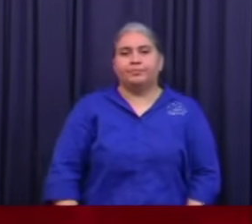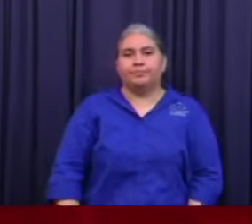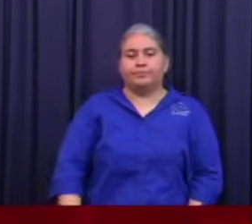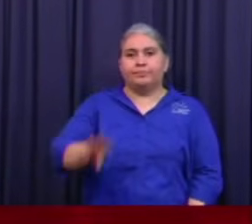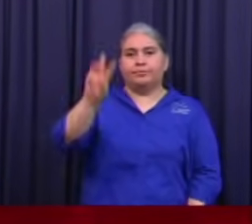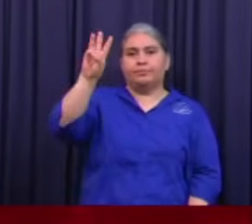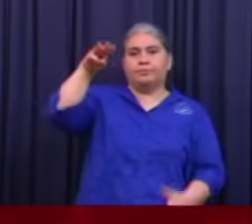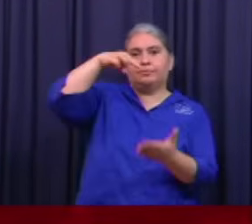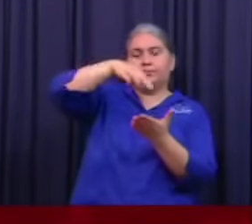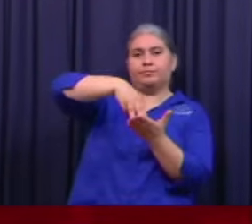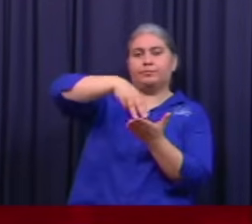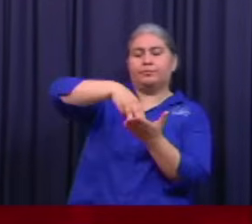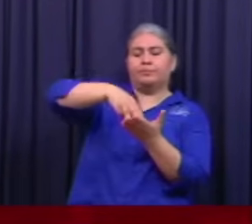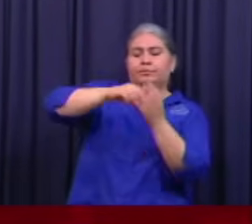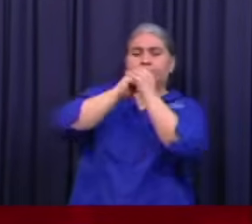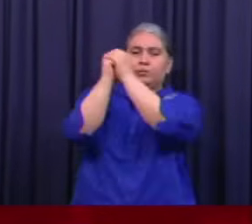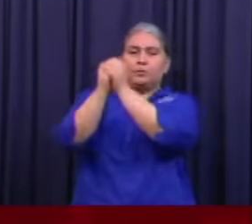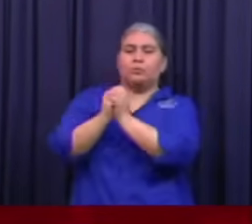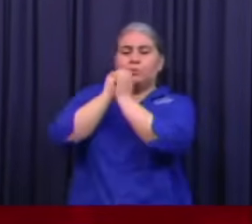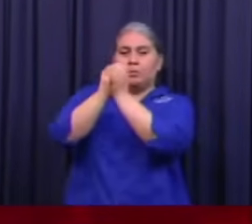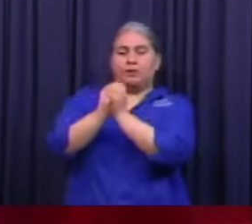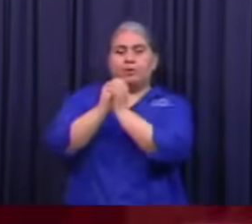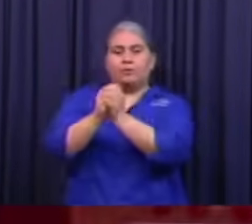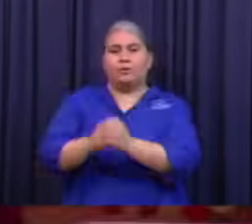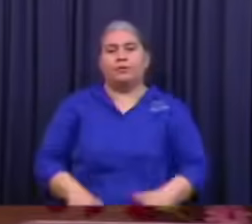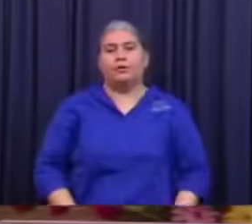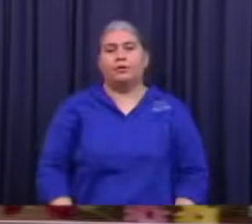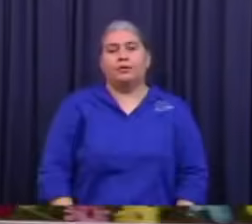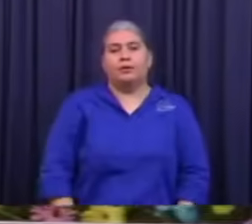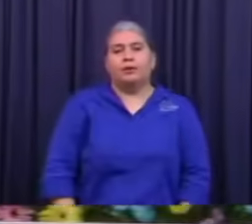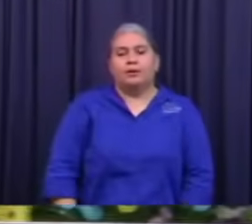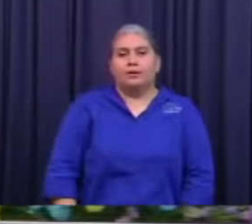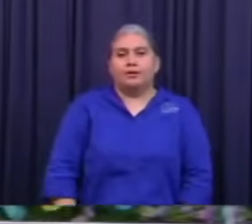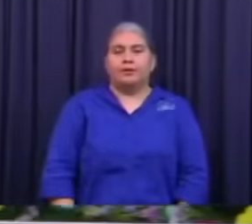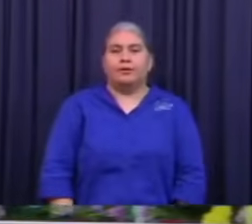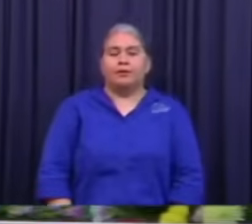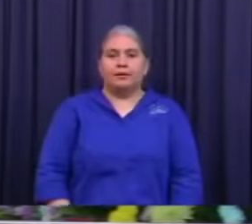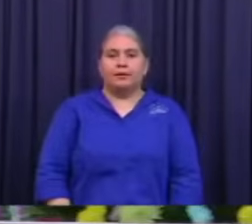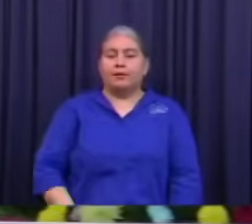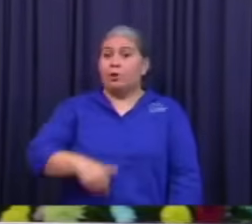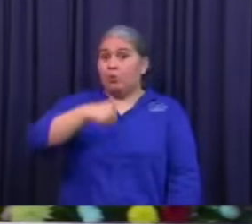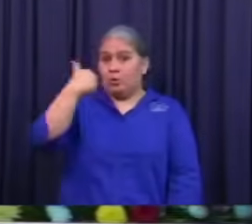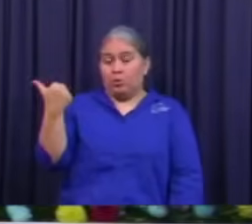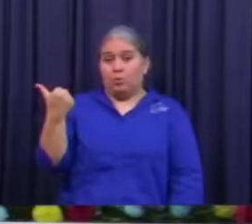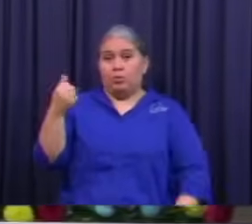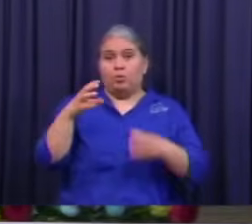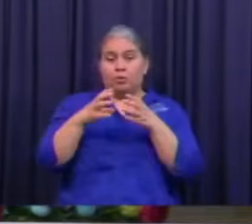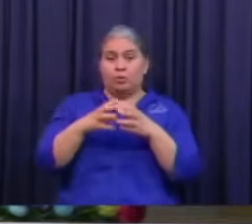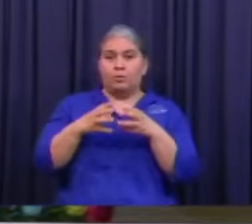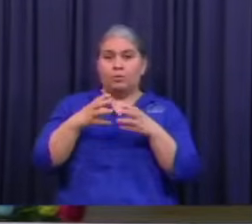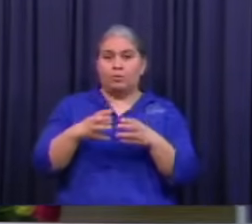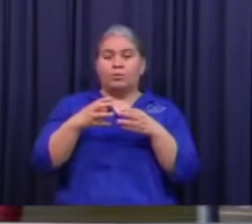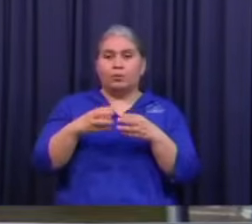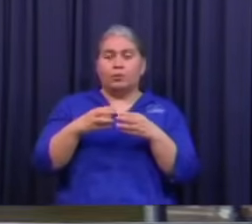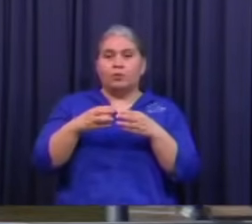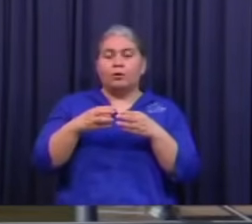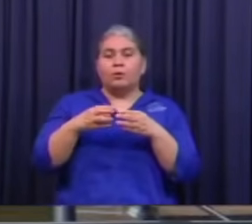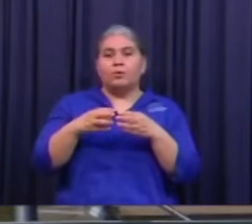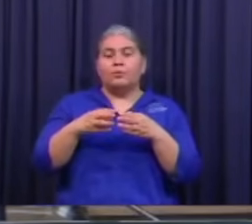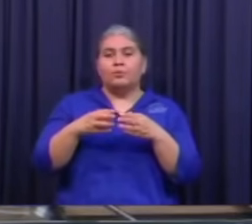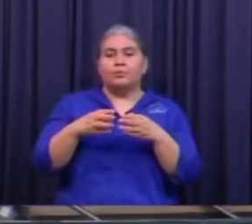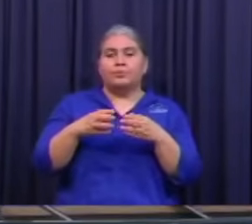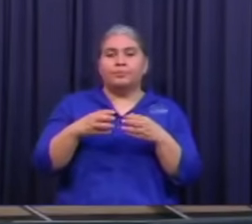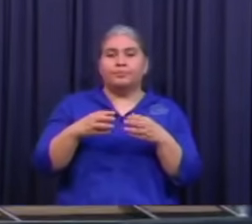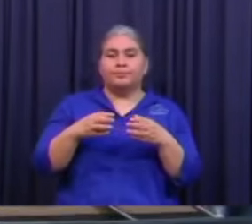intercesores y aparte de esos está en el grupo que tú designase que se reúnen